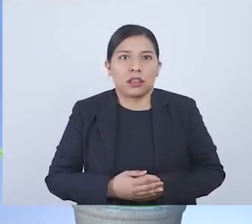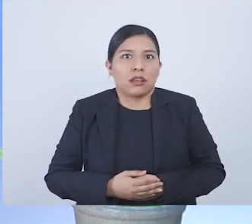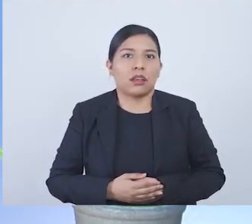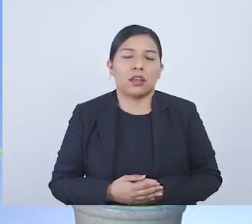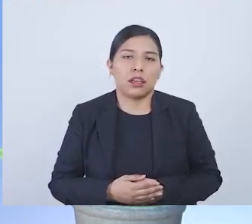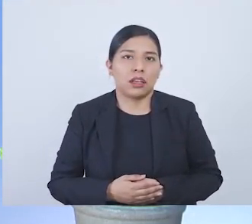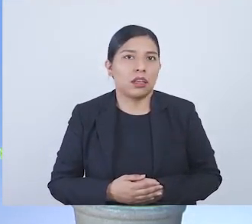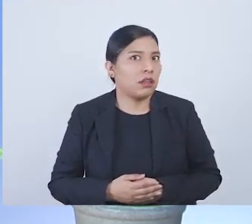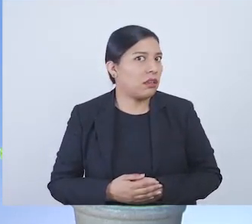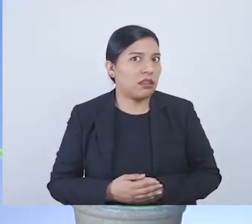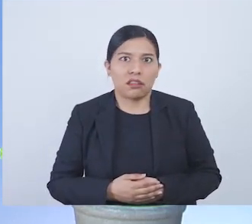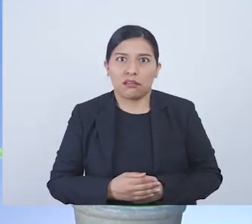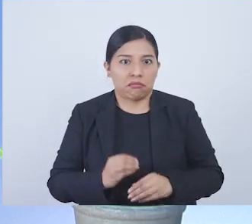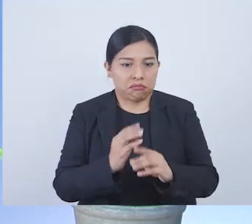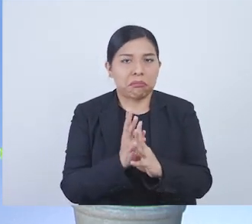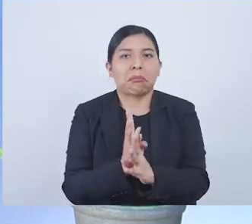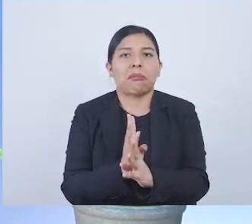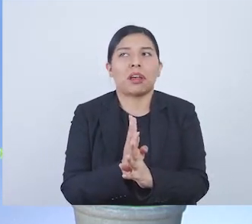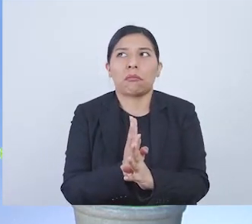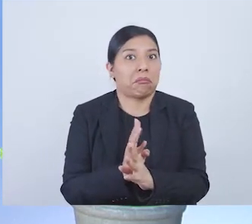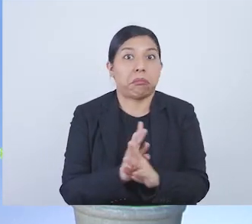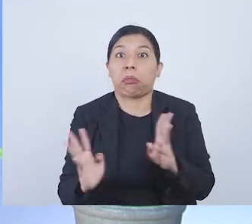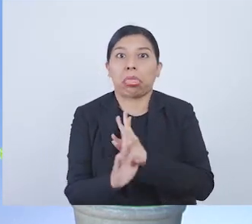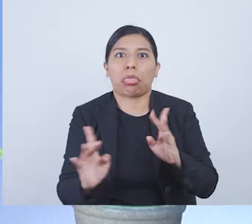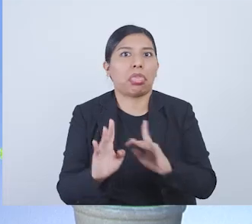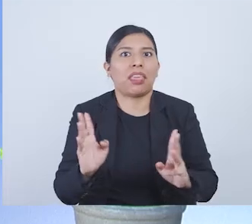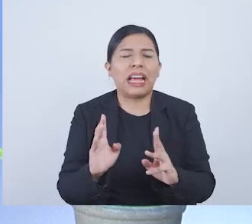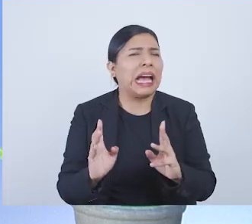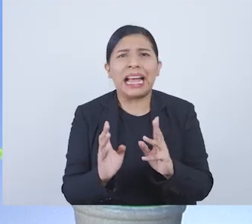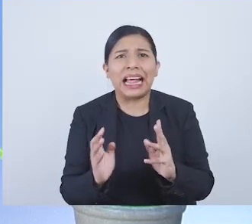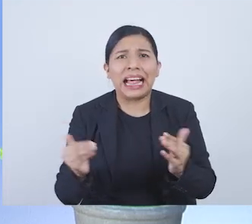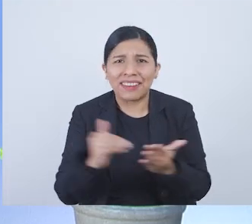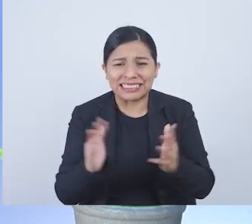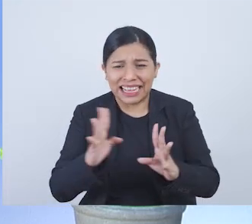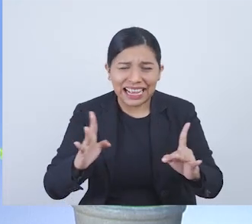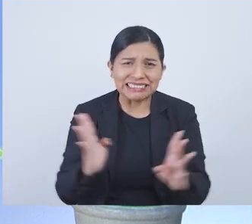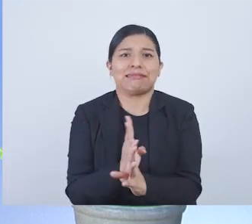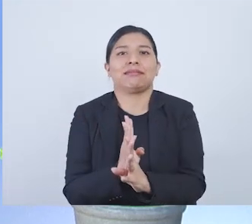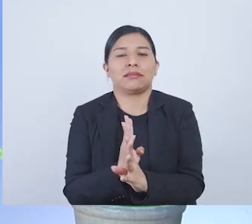la línea, se me fue la fila y otra vez a empezar.